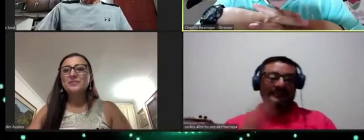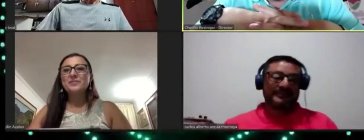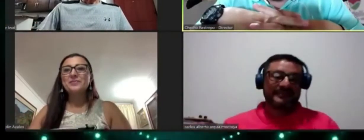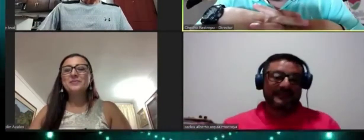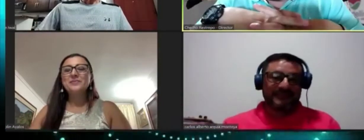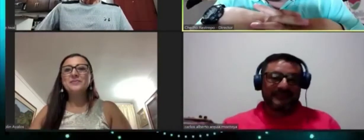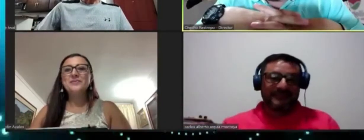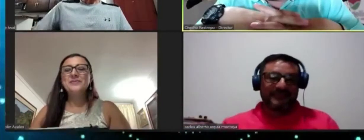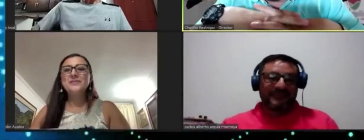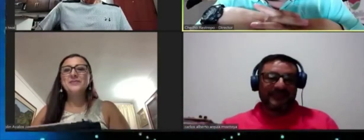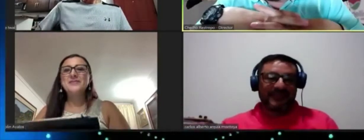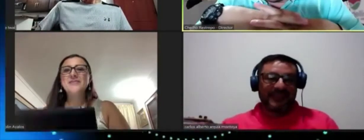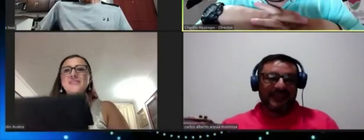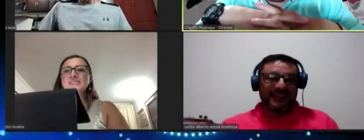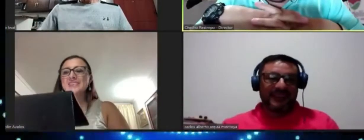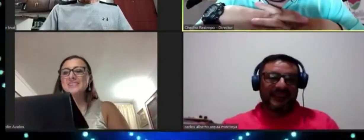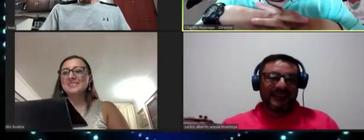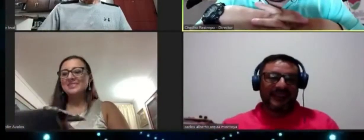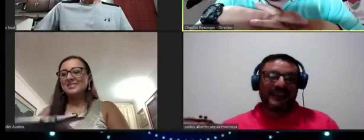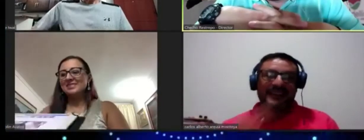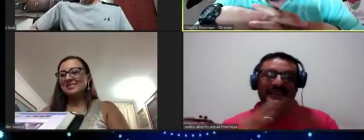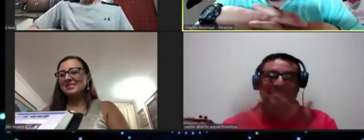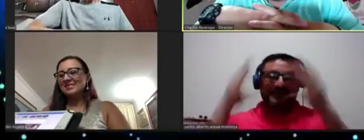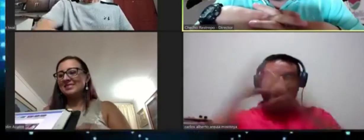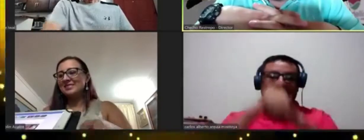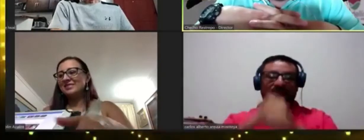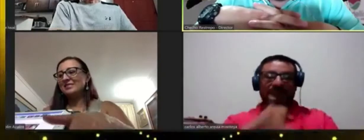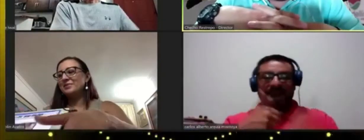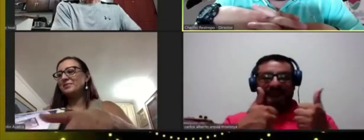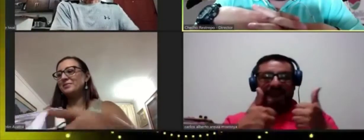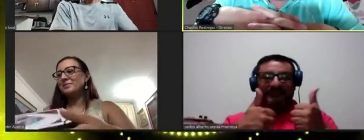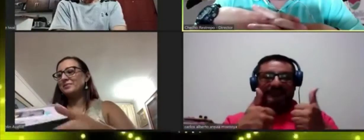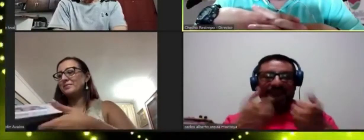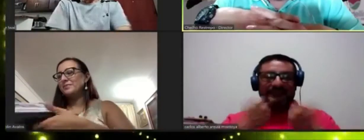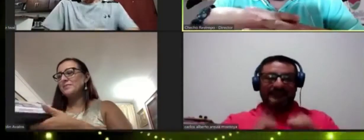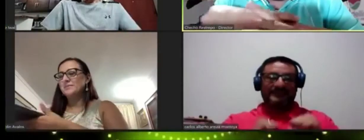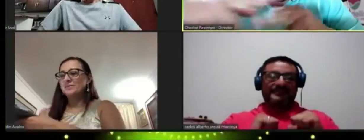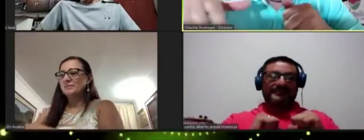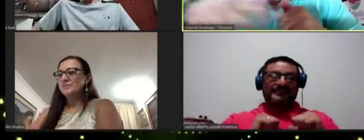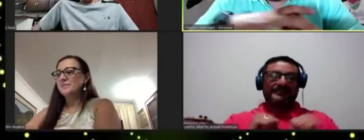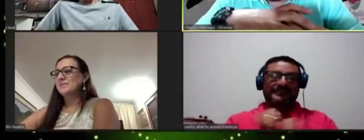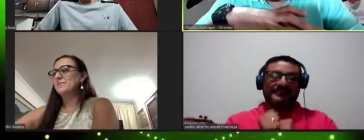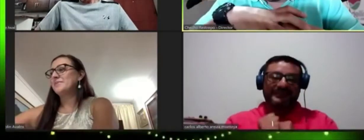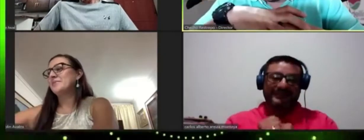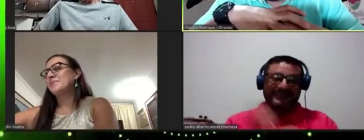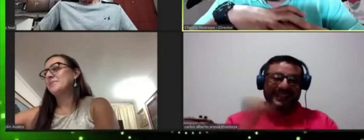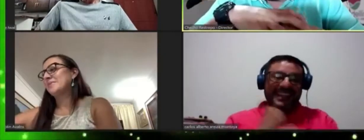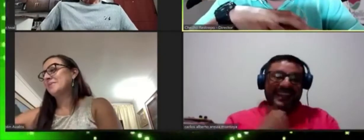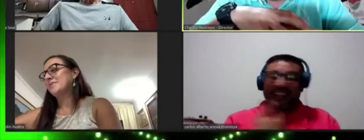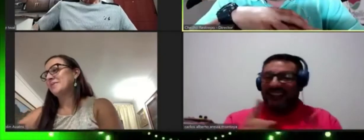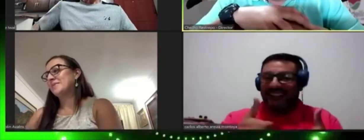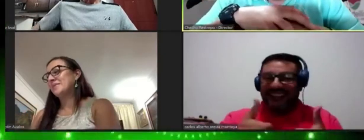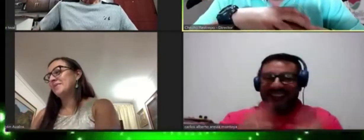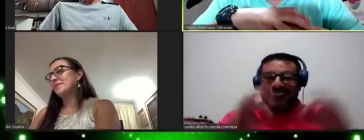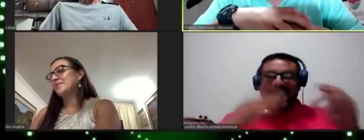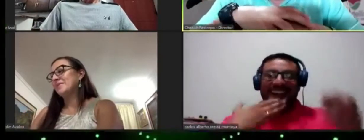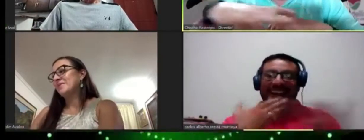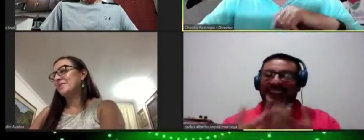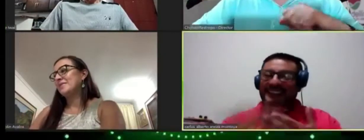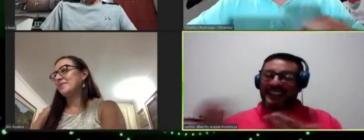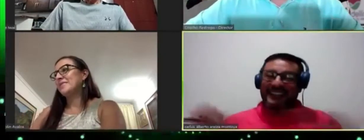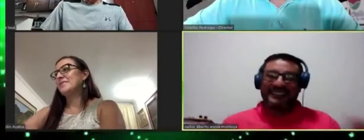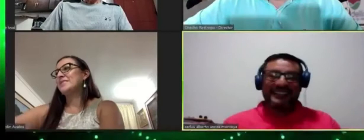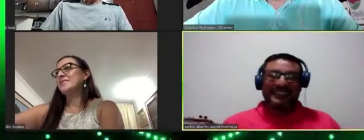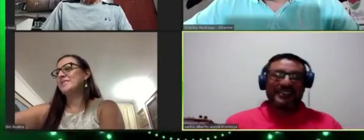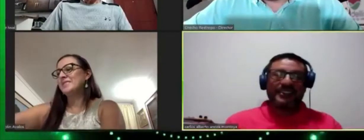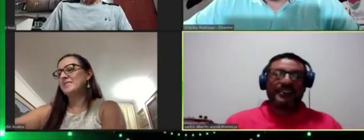nuestro intérprete de lengua de señas, también a quien agradecemos el esfuerzo del día de hoy. Lo pusimos a correr, Carlos. Bienvenido.